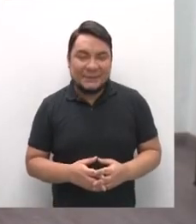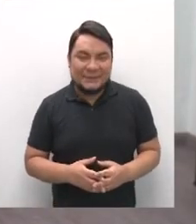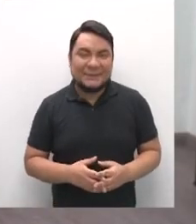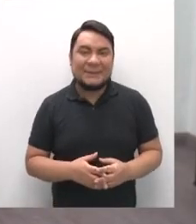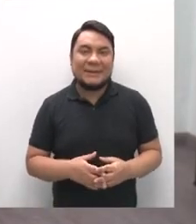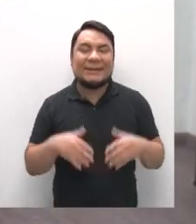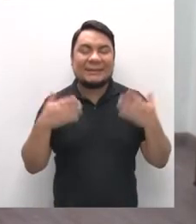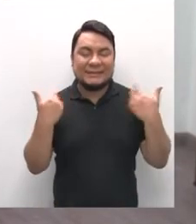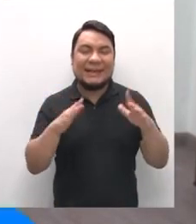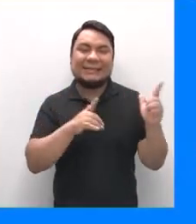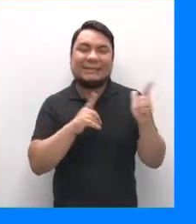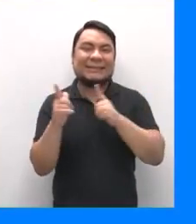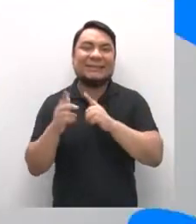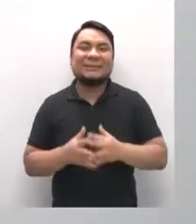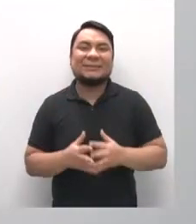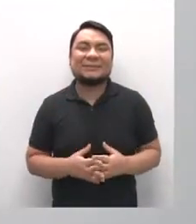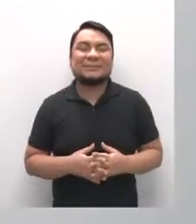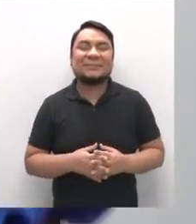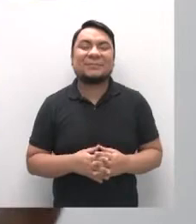Ya está.